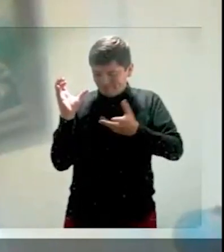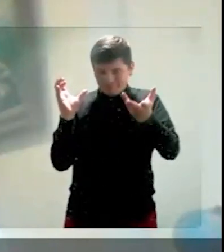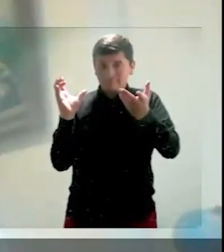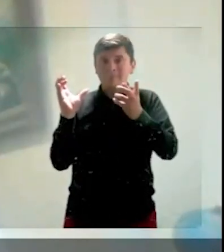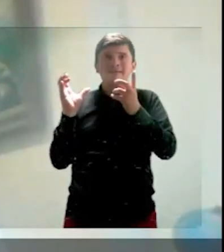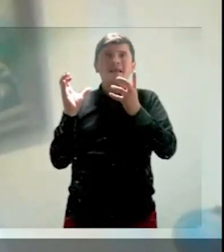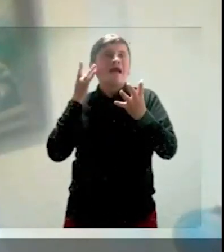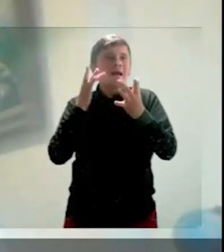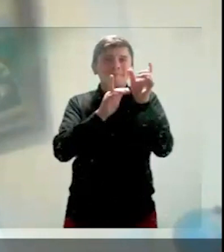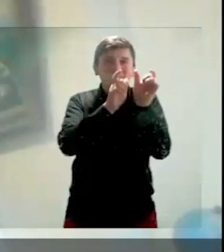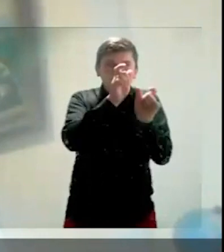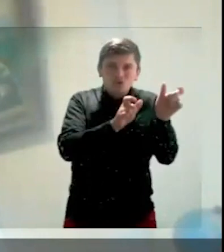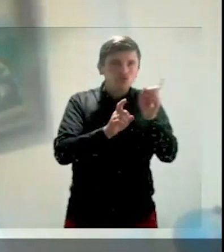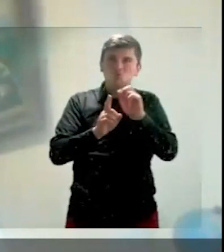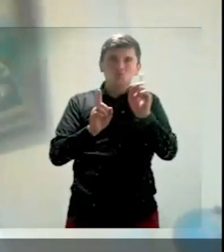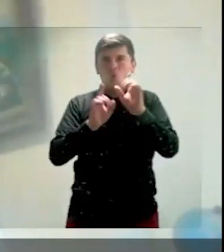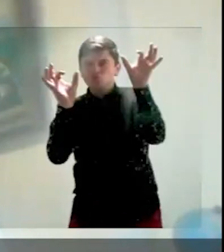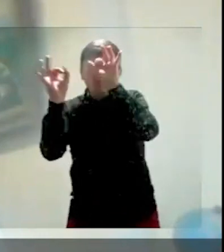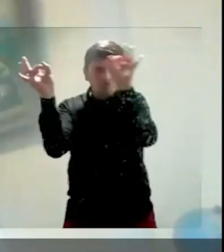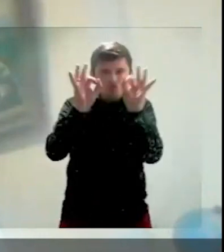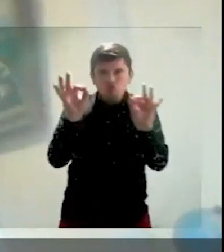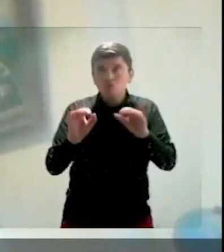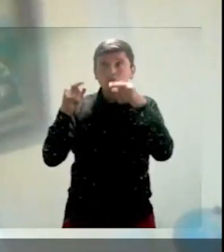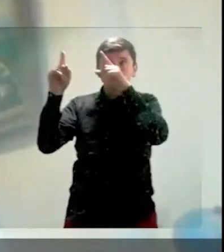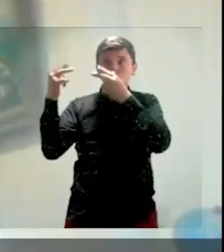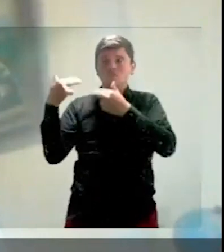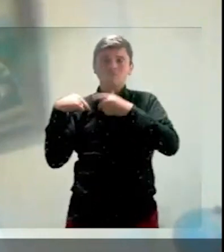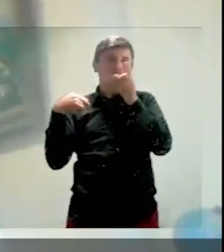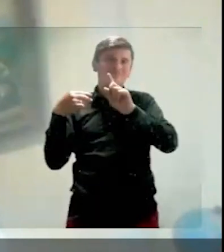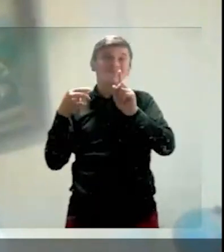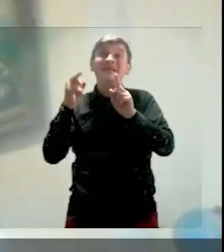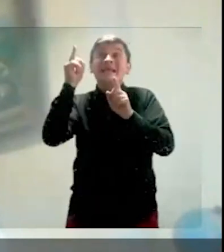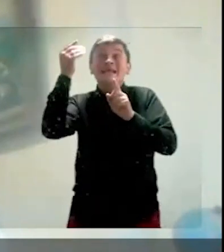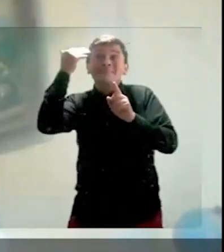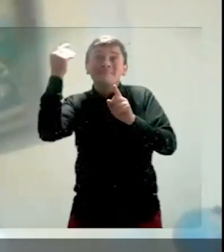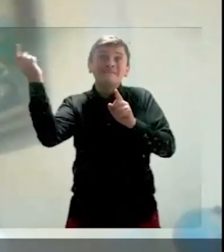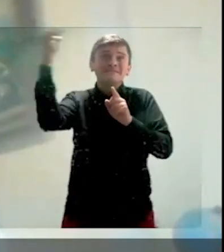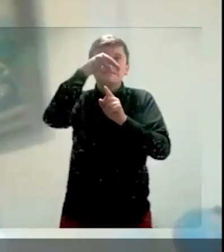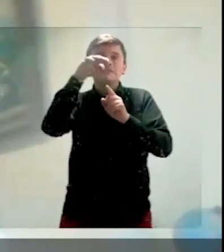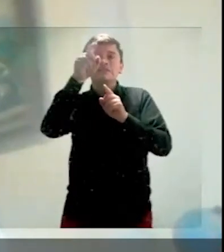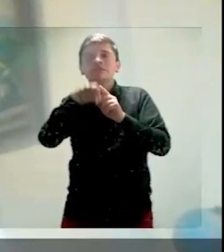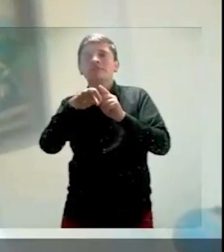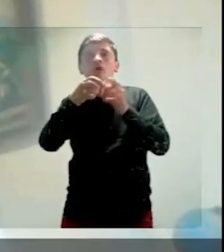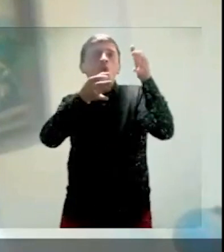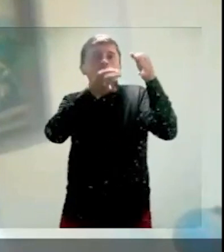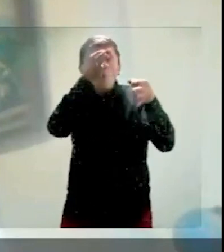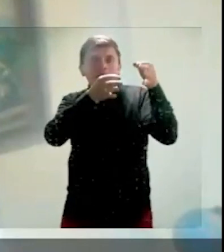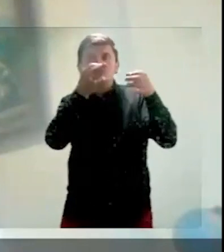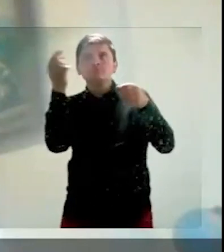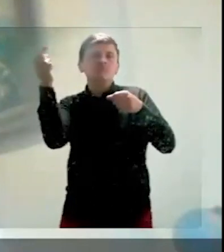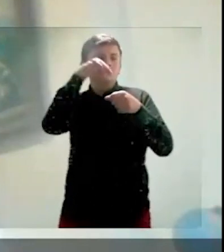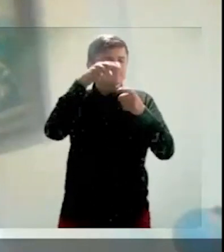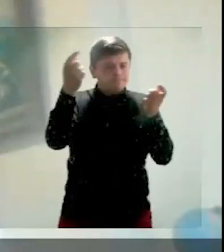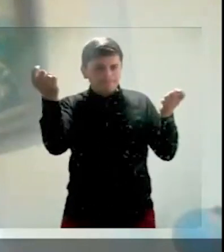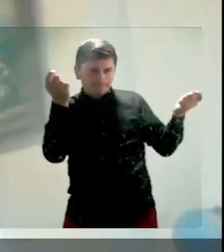de personal y de términos de logística de la Corte, porque la Corte tiene que mover todo pues el